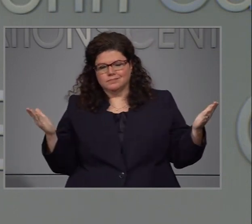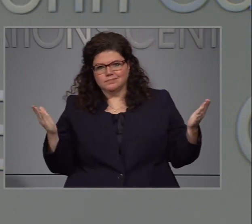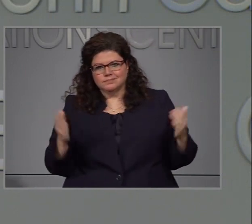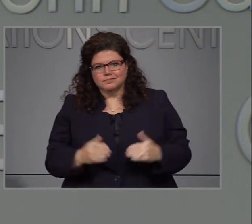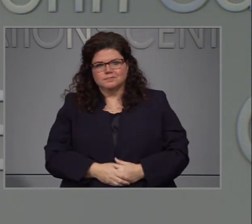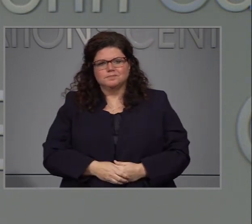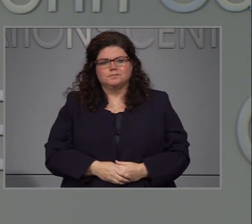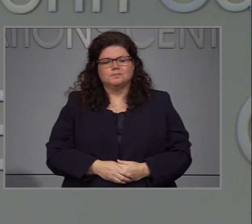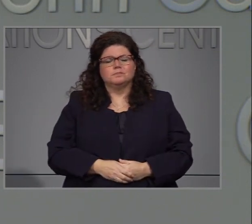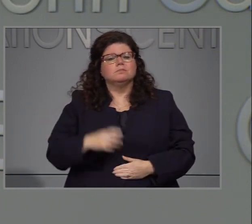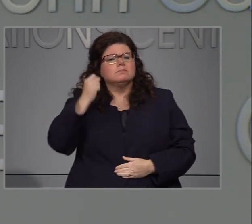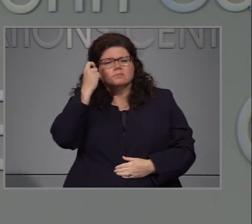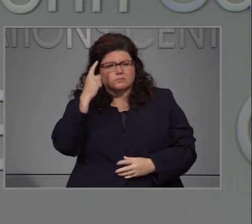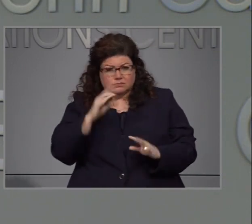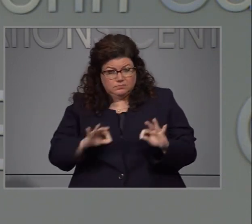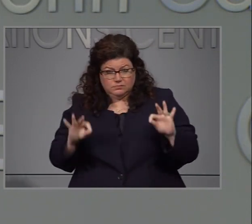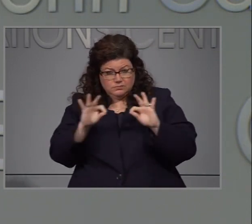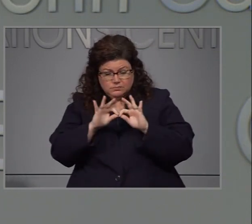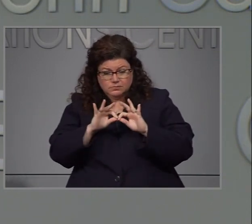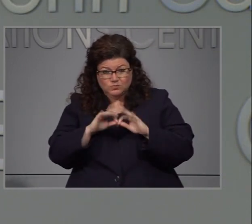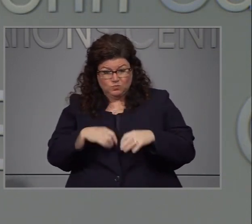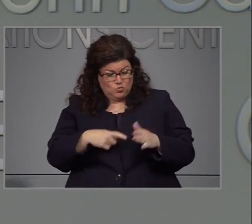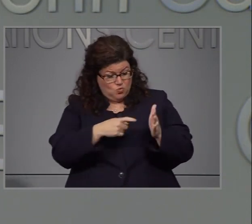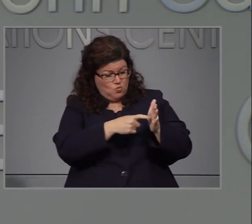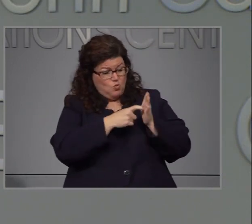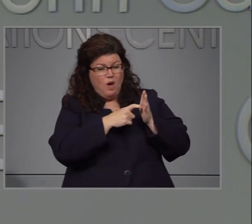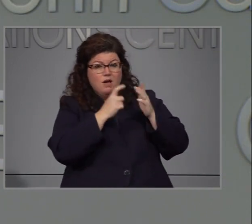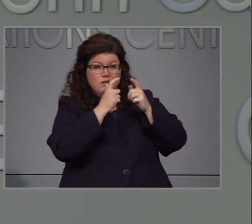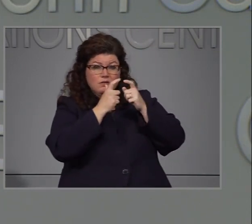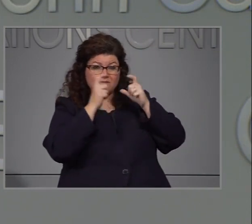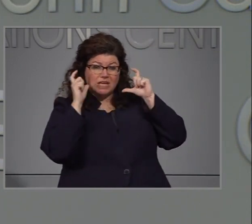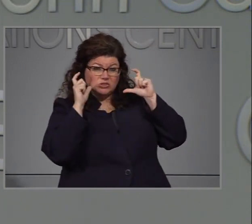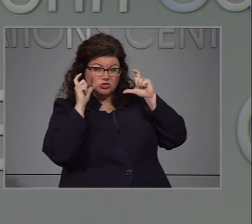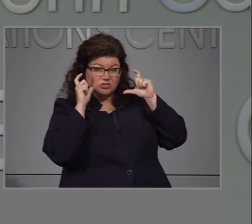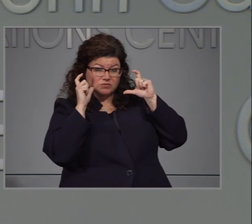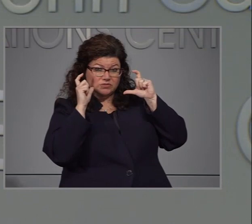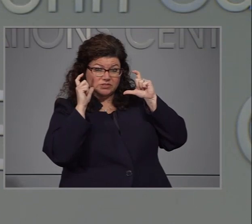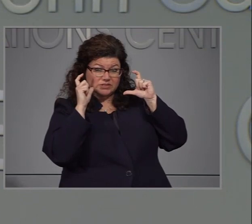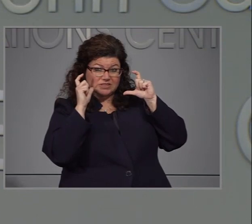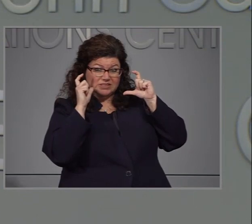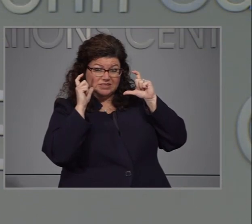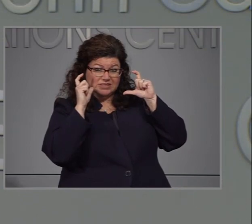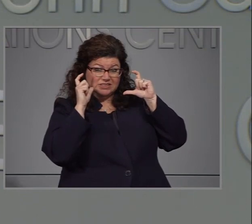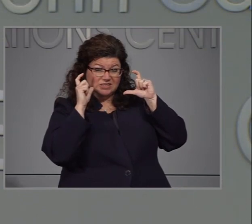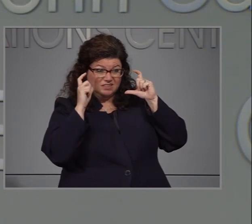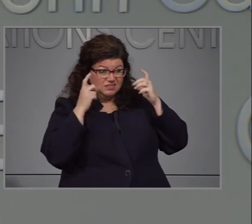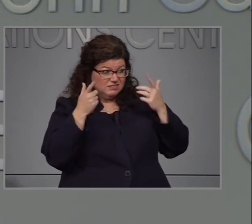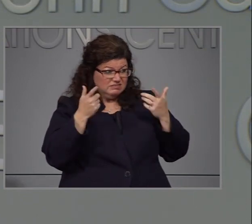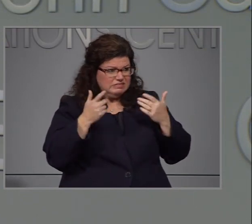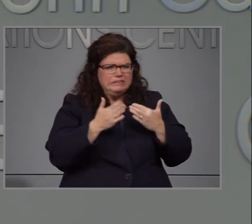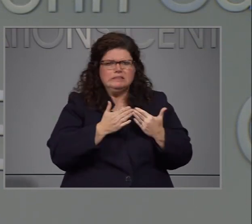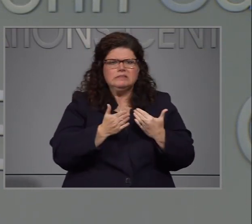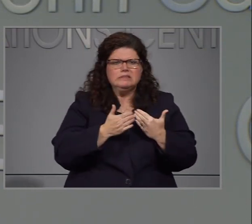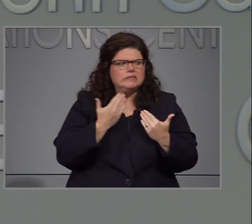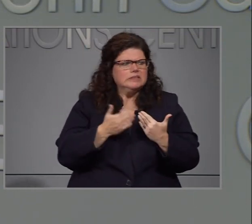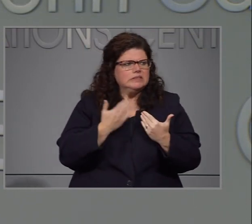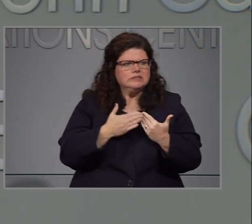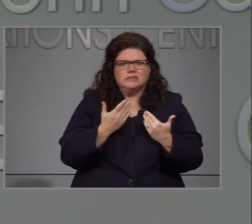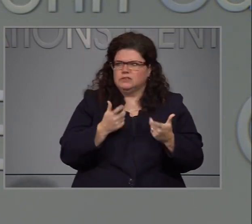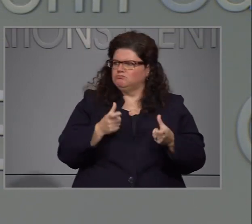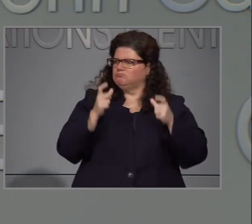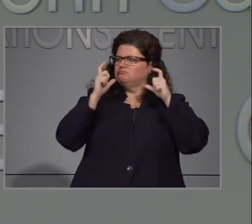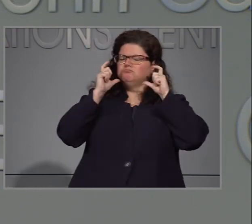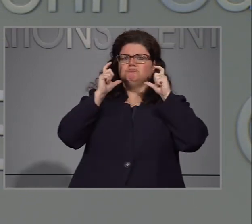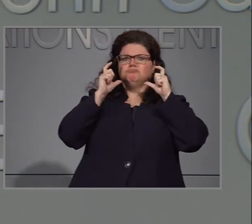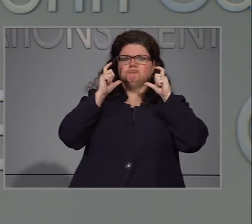rodean. Un punto importante aquí. El requerimiento de los cubrebocas no solamente ocasiona cero daño a